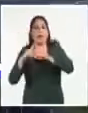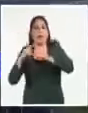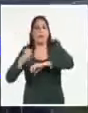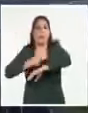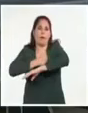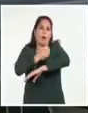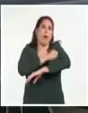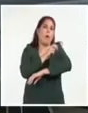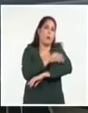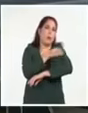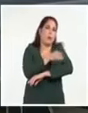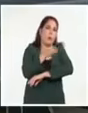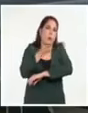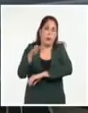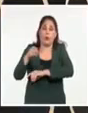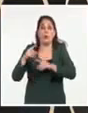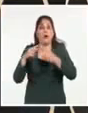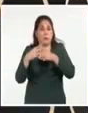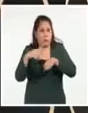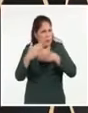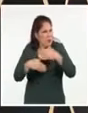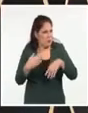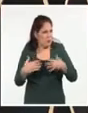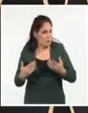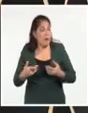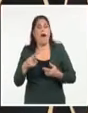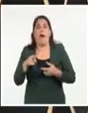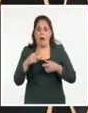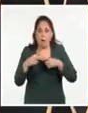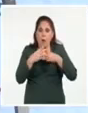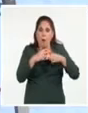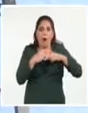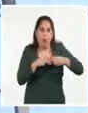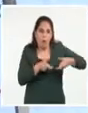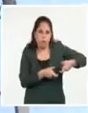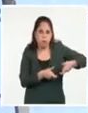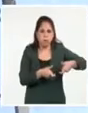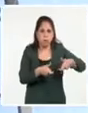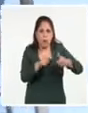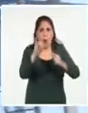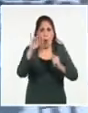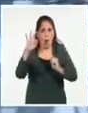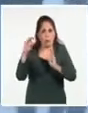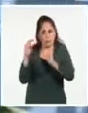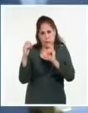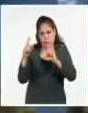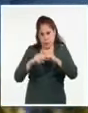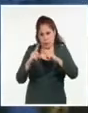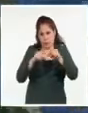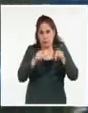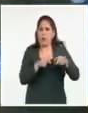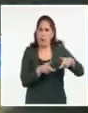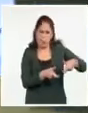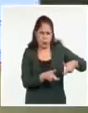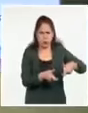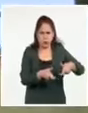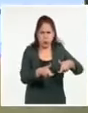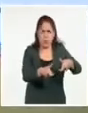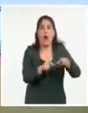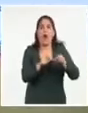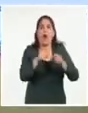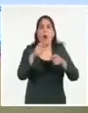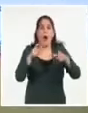distancia. Para solucionar el problema, fue construida una conductora de 8 kilómetros, cuyo trazado comienza en la